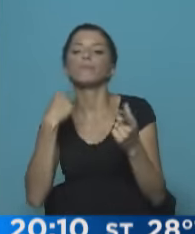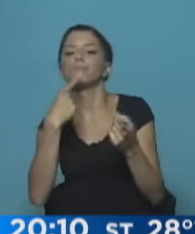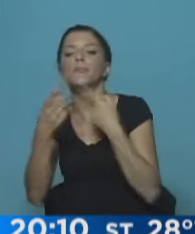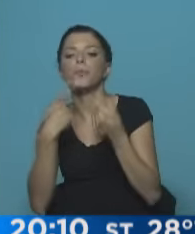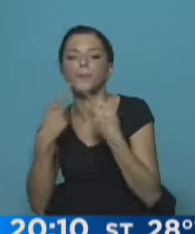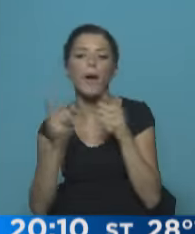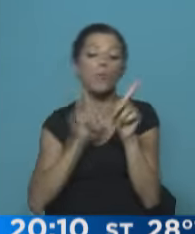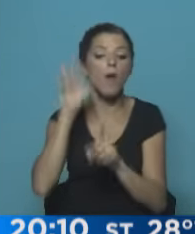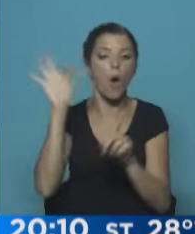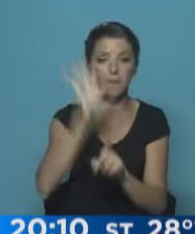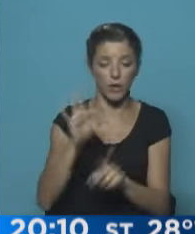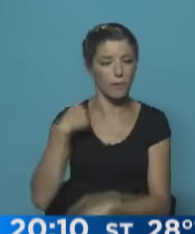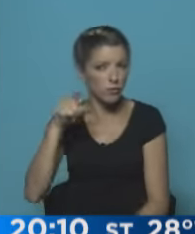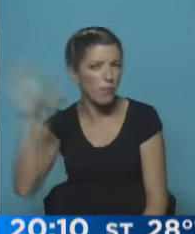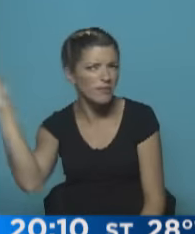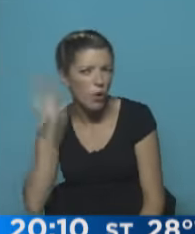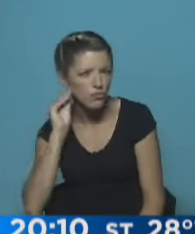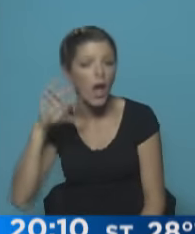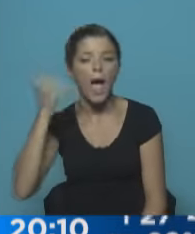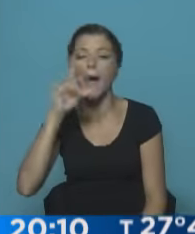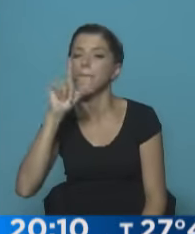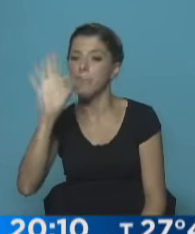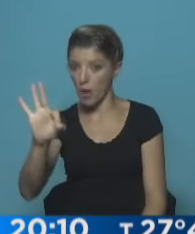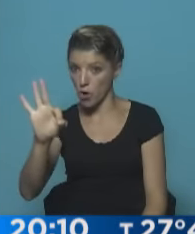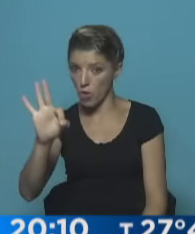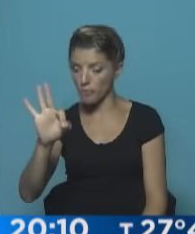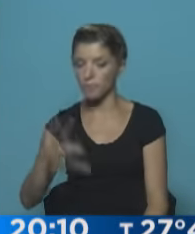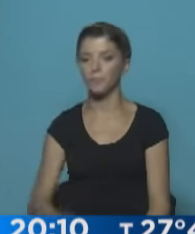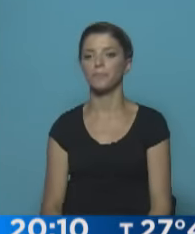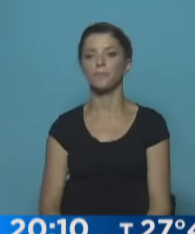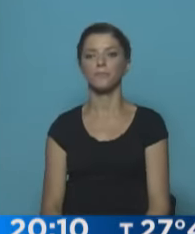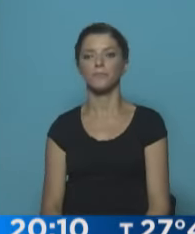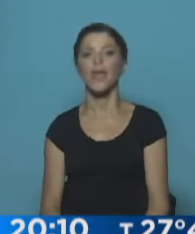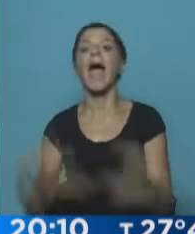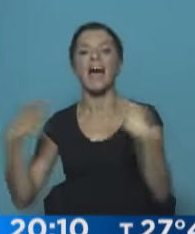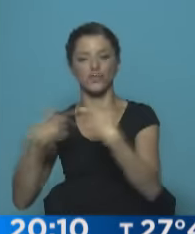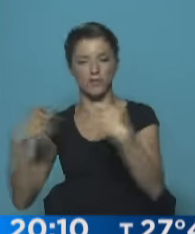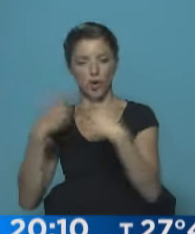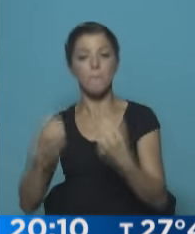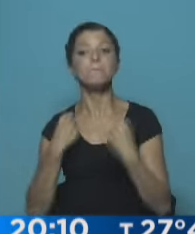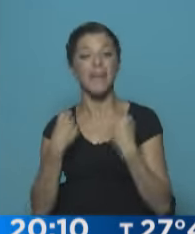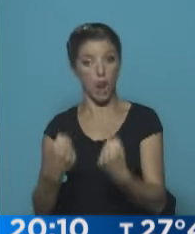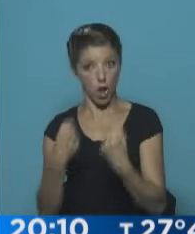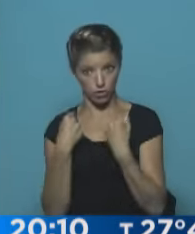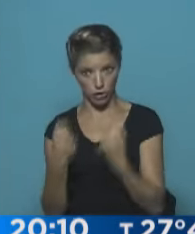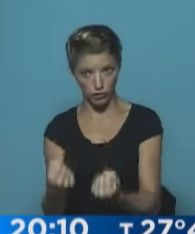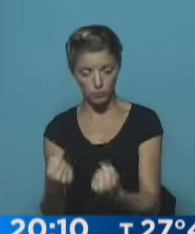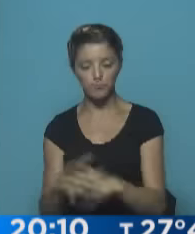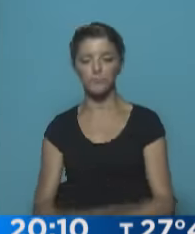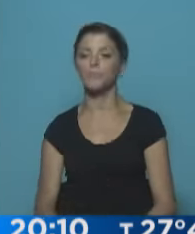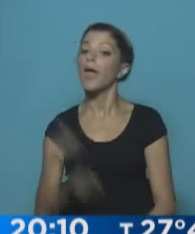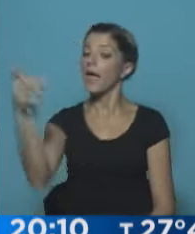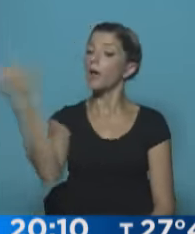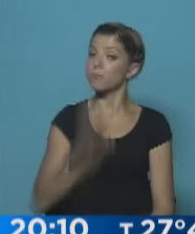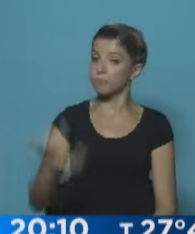pudo lograr podemos escuchar a Pablo de la asociación de pilotos adelantaba Cómo